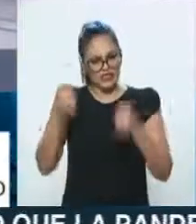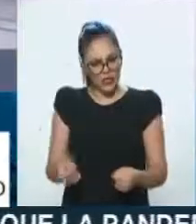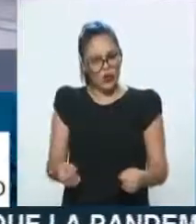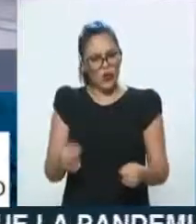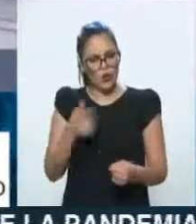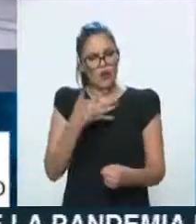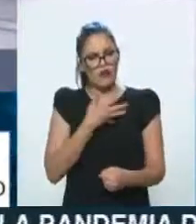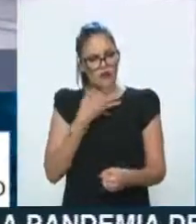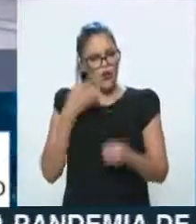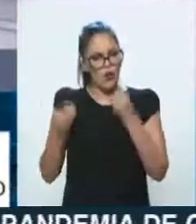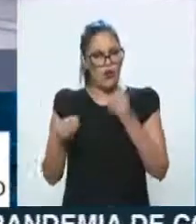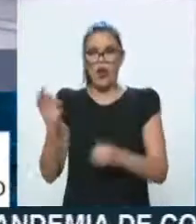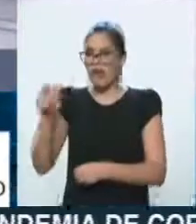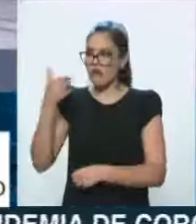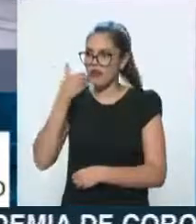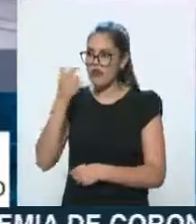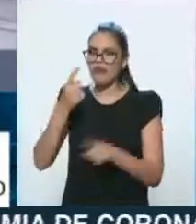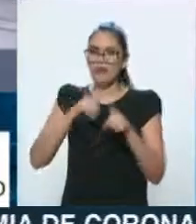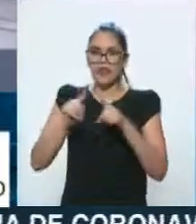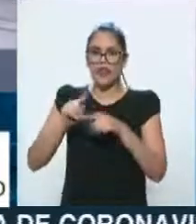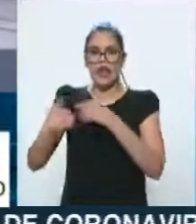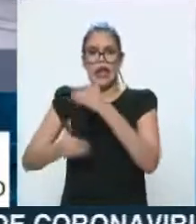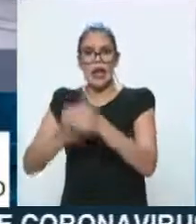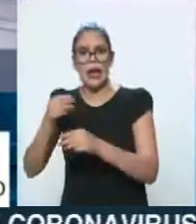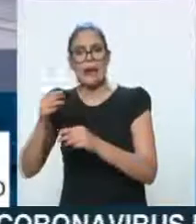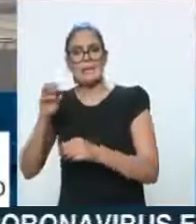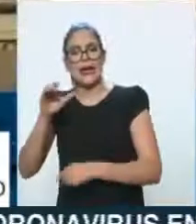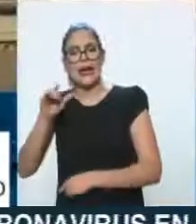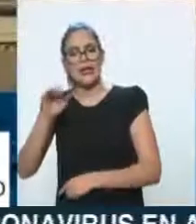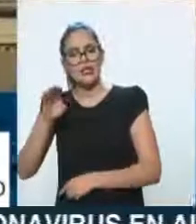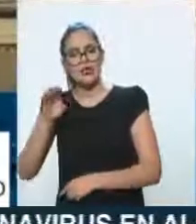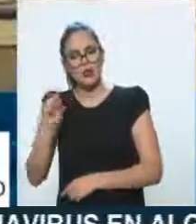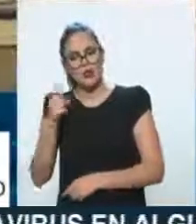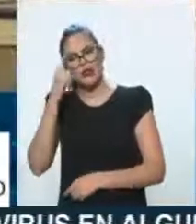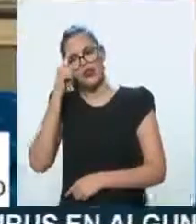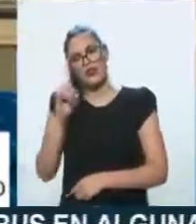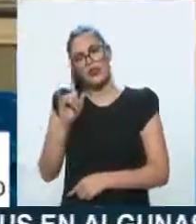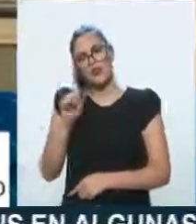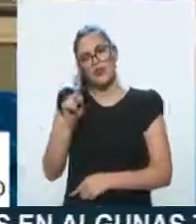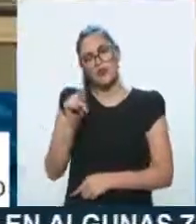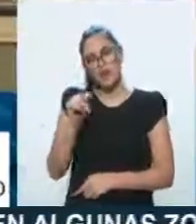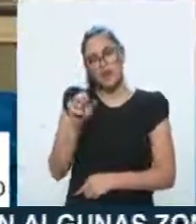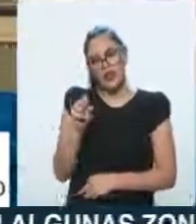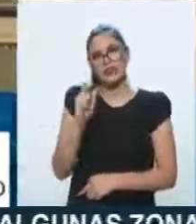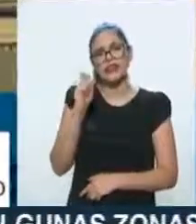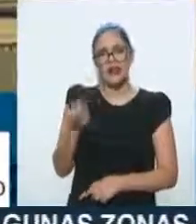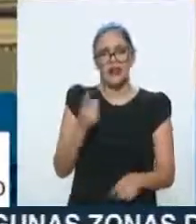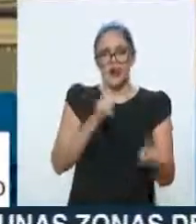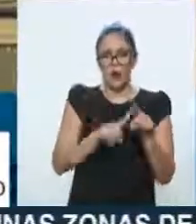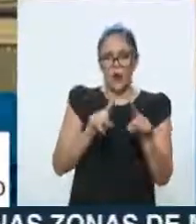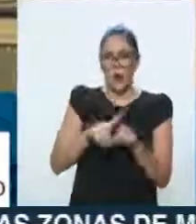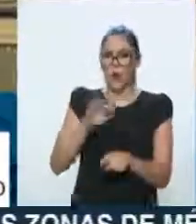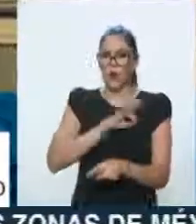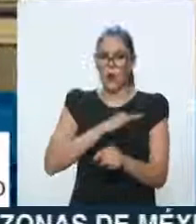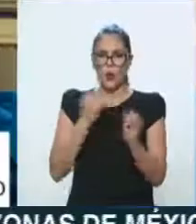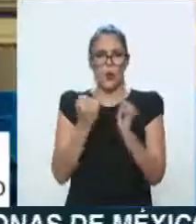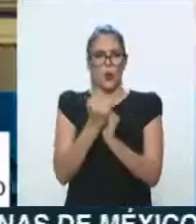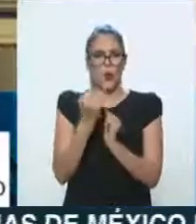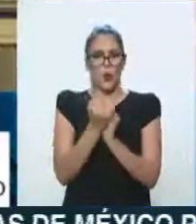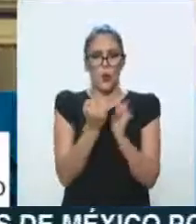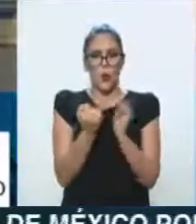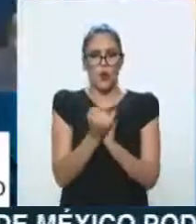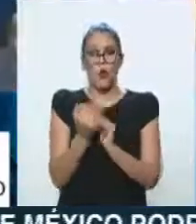del acuerdo al preservar los mecanismos de solución de disputas. Estos paneles que permiten de manera imparcial llegar a